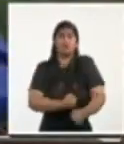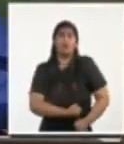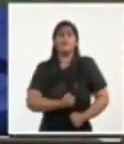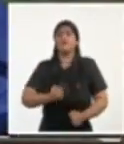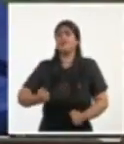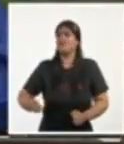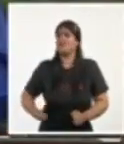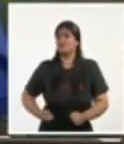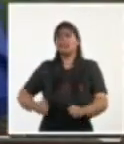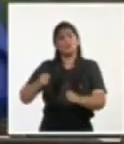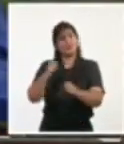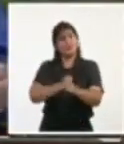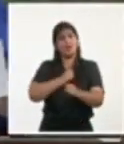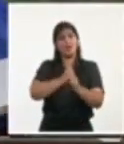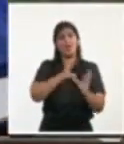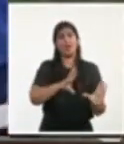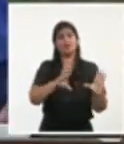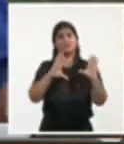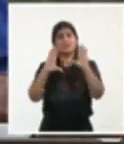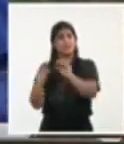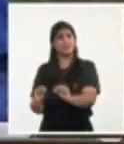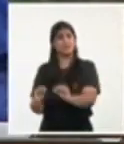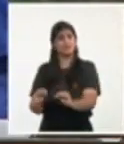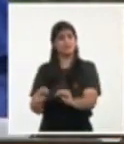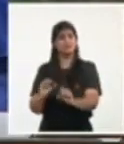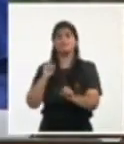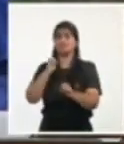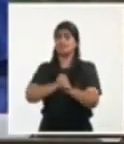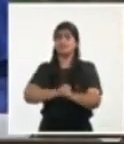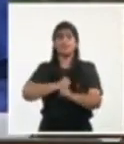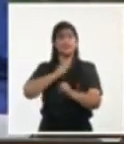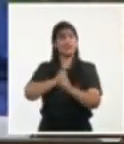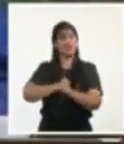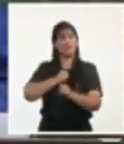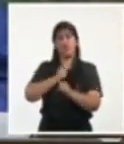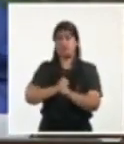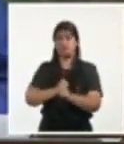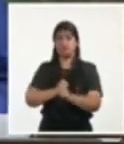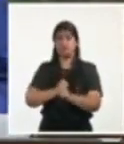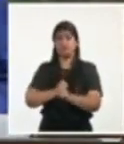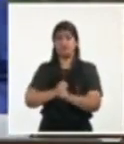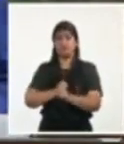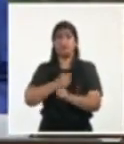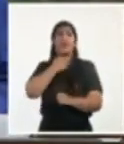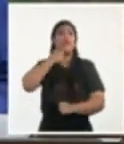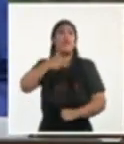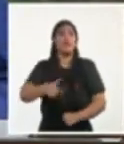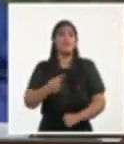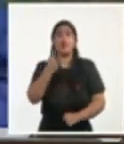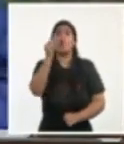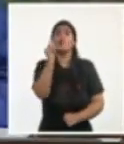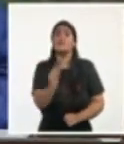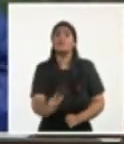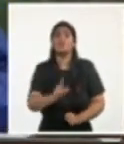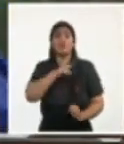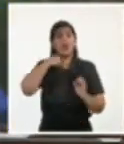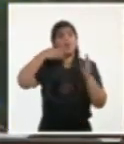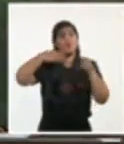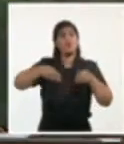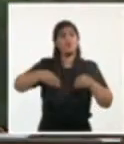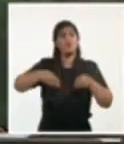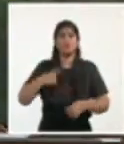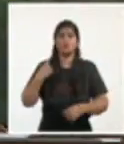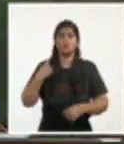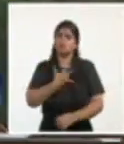independientemente de esos números que pueden satisfacer a cualquiera, a nosotros una muerte nos preocupa y nosotros lamentamos todas las muertes que hemos tenido por